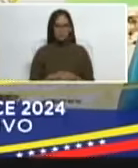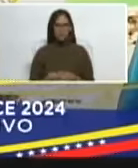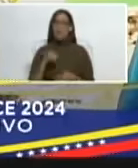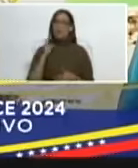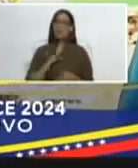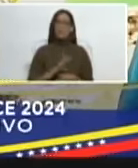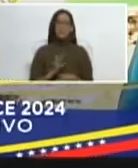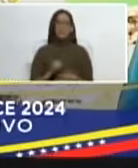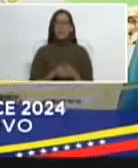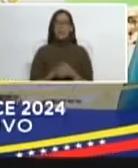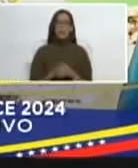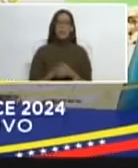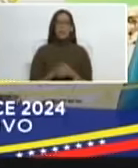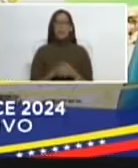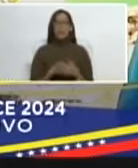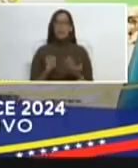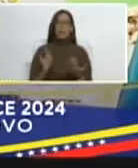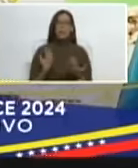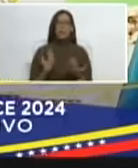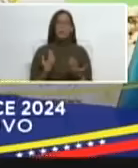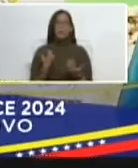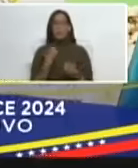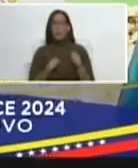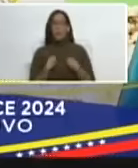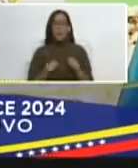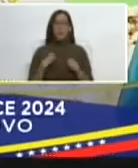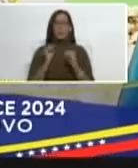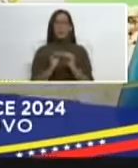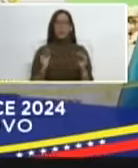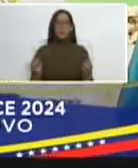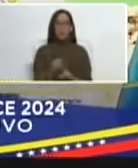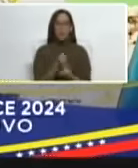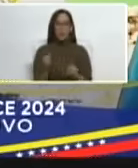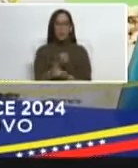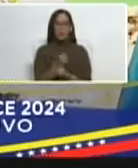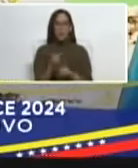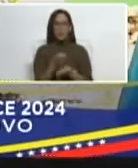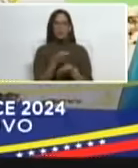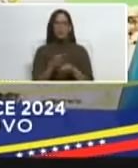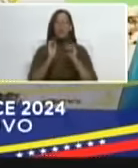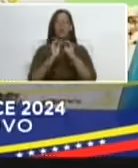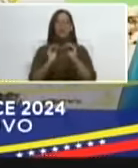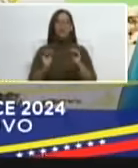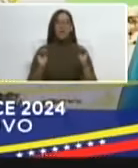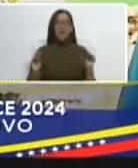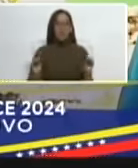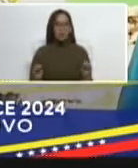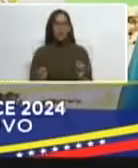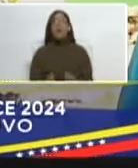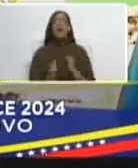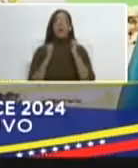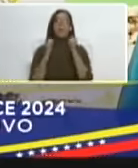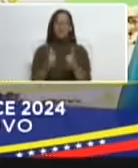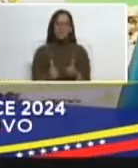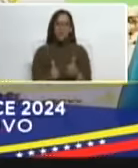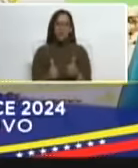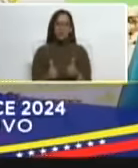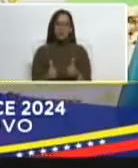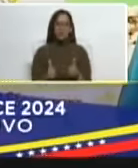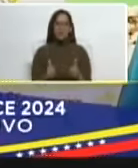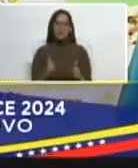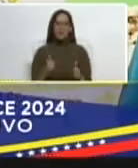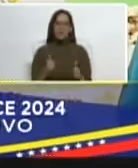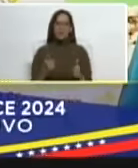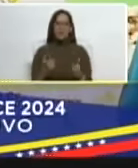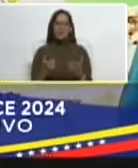Estamos en los albores porque estaban anunciando el golpe, lo anunciaron. Ha comenzado la operación X, no me